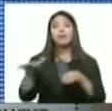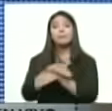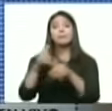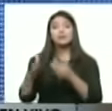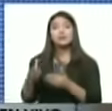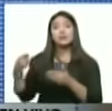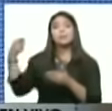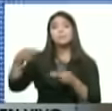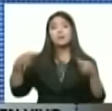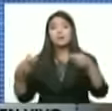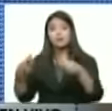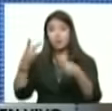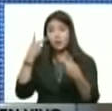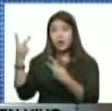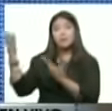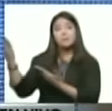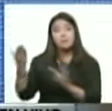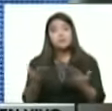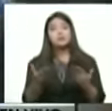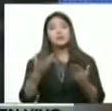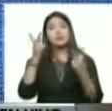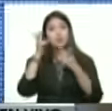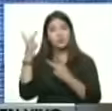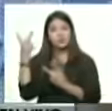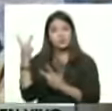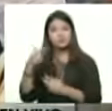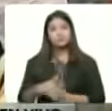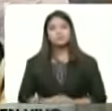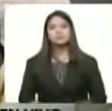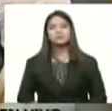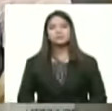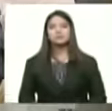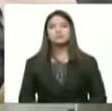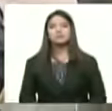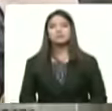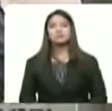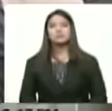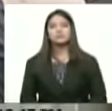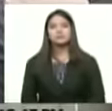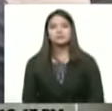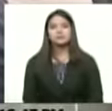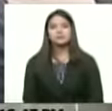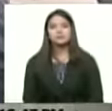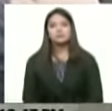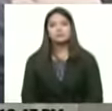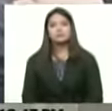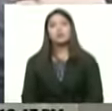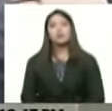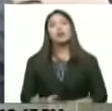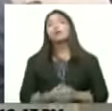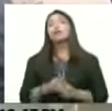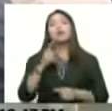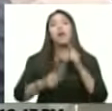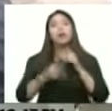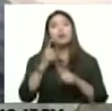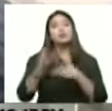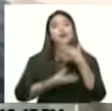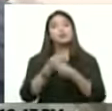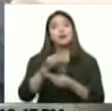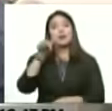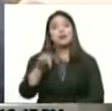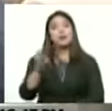Inversión Extranjera, Jesús Faría. Vamos a escuchar de inmediato sus palabras. El acceso a la materia prima, tanto la importada como la que se